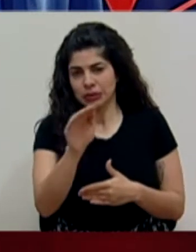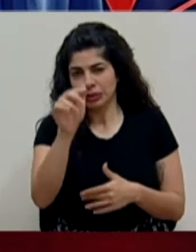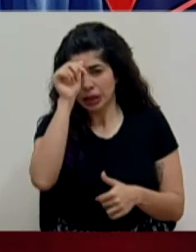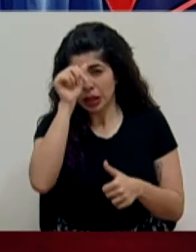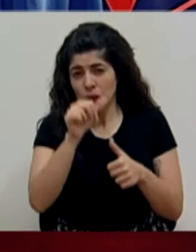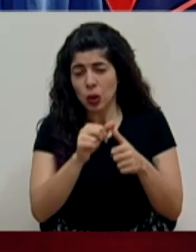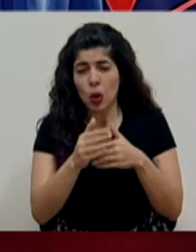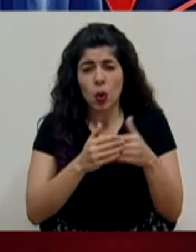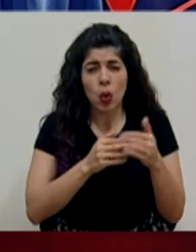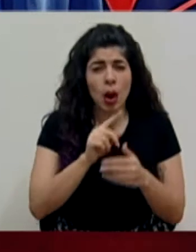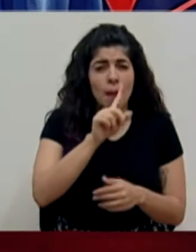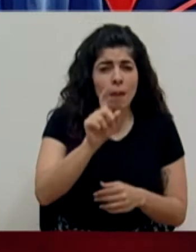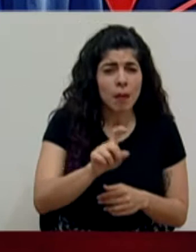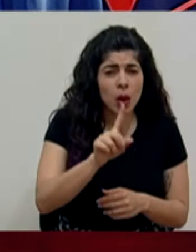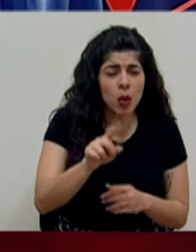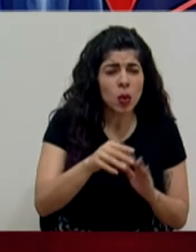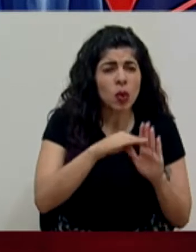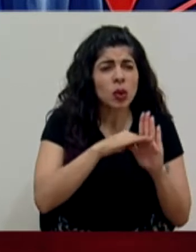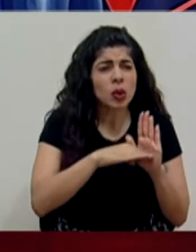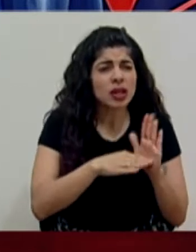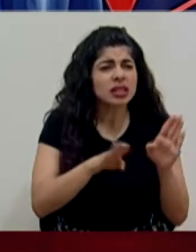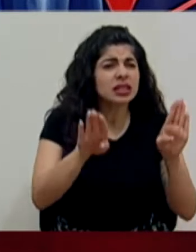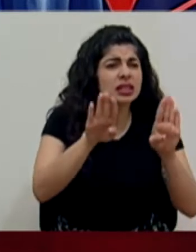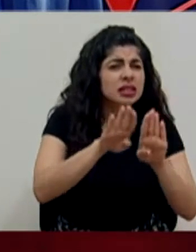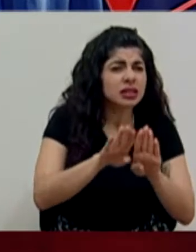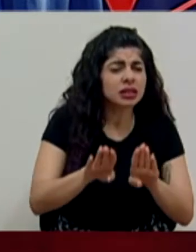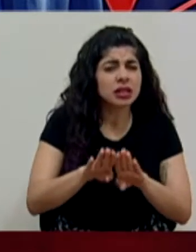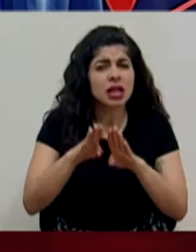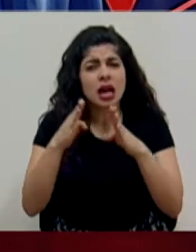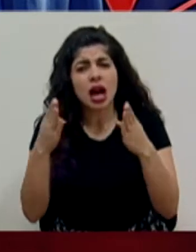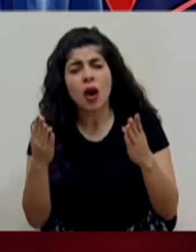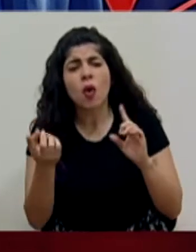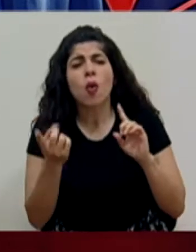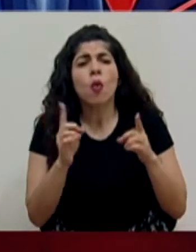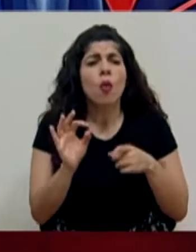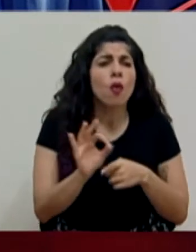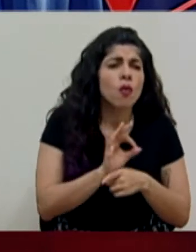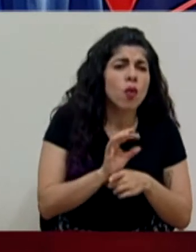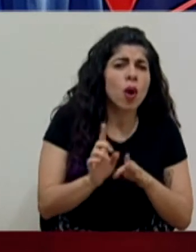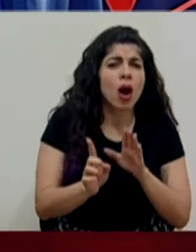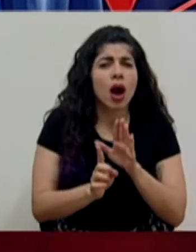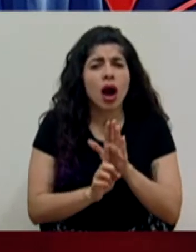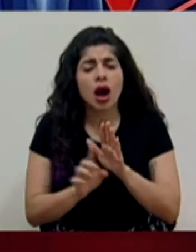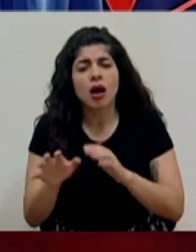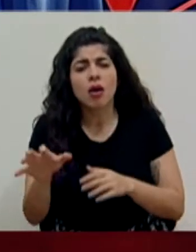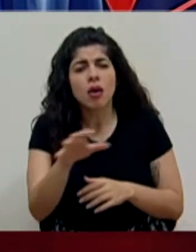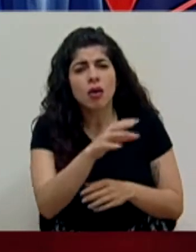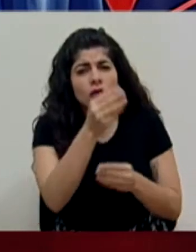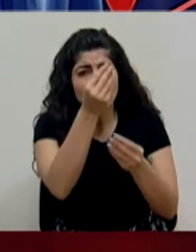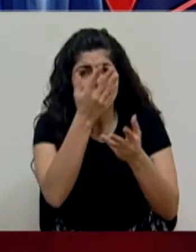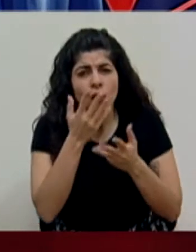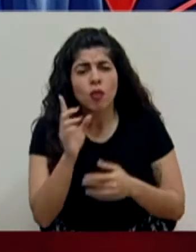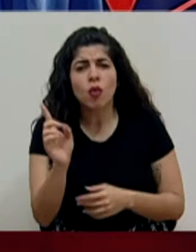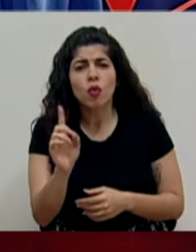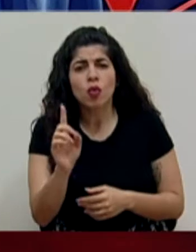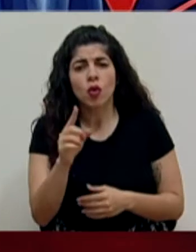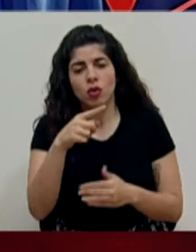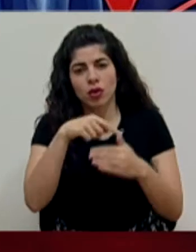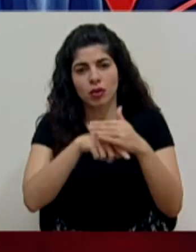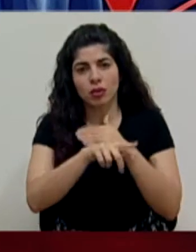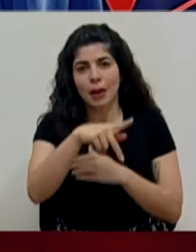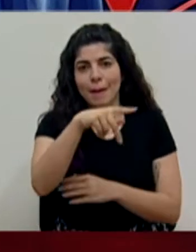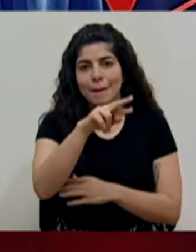para consultar las medidas de cierre, apertura, operación y alertas en los distintos cantones, puede visitar el